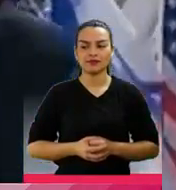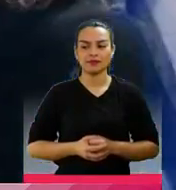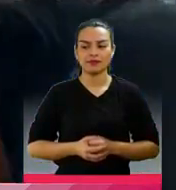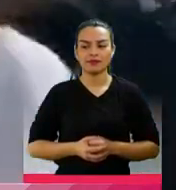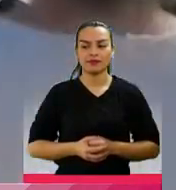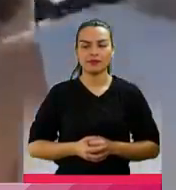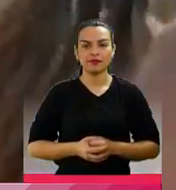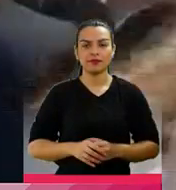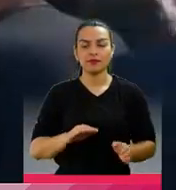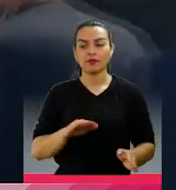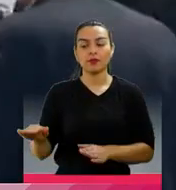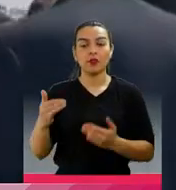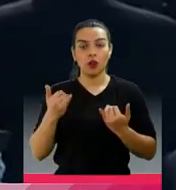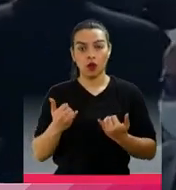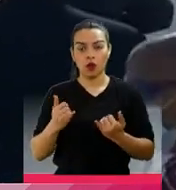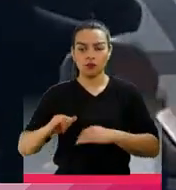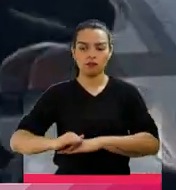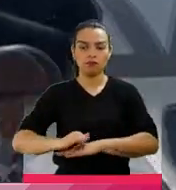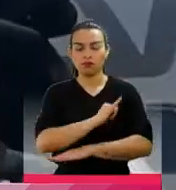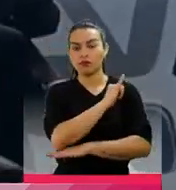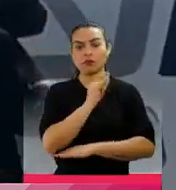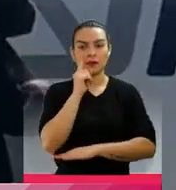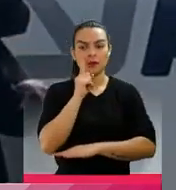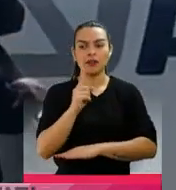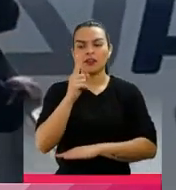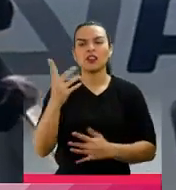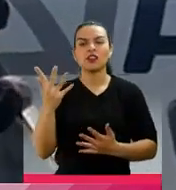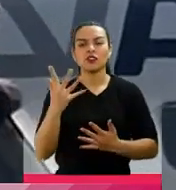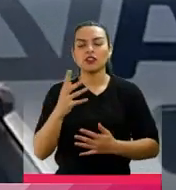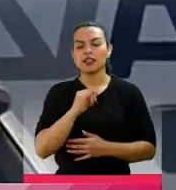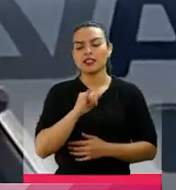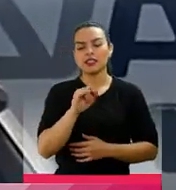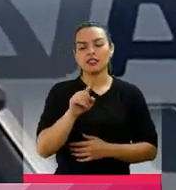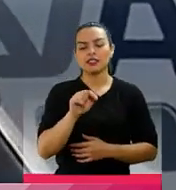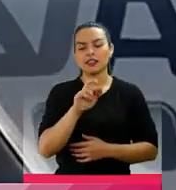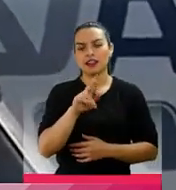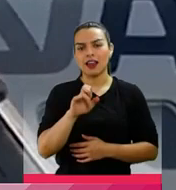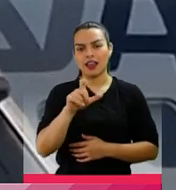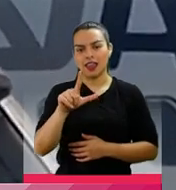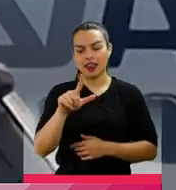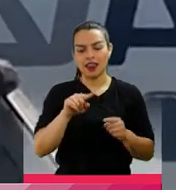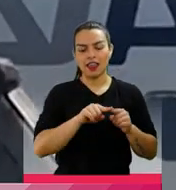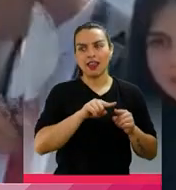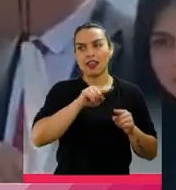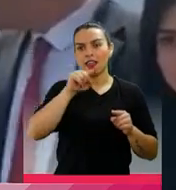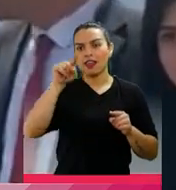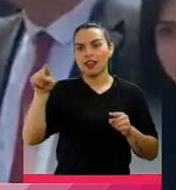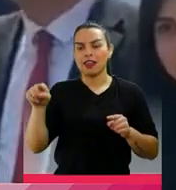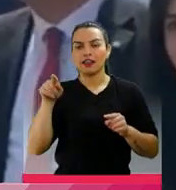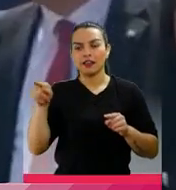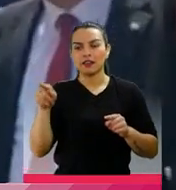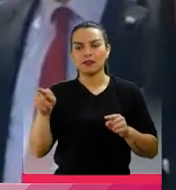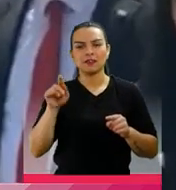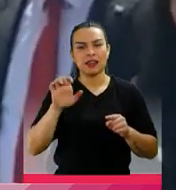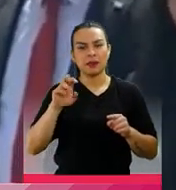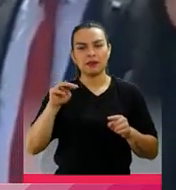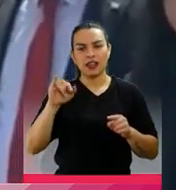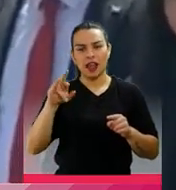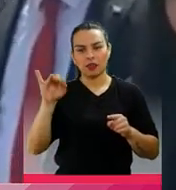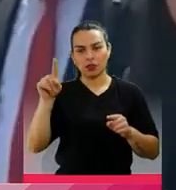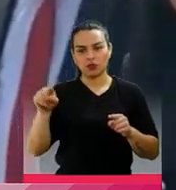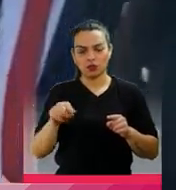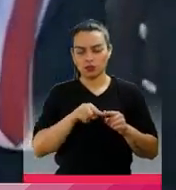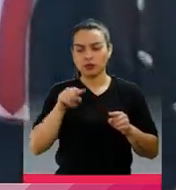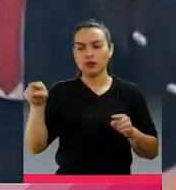Hoy despegó el primer vuelo comercial entre Israel y Emiratos Árabes Unidos. El avión partió desde el aeropuerto de Ben Gurion con destino a Abu